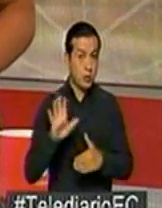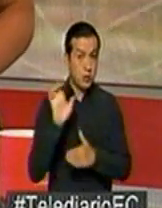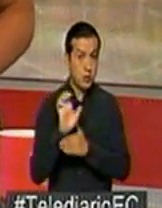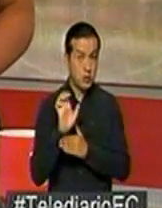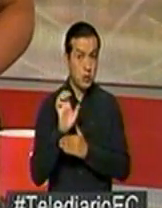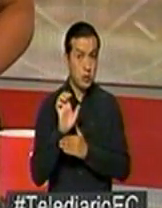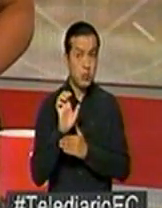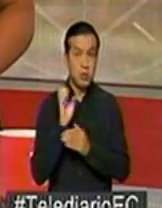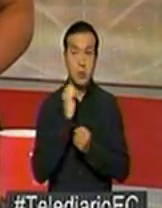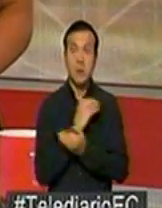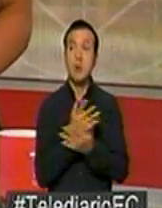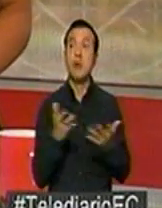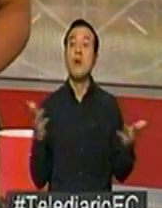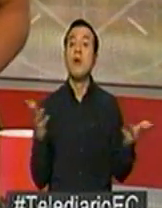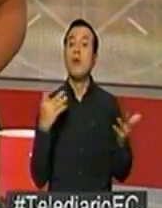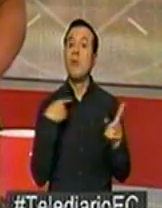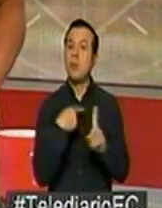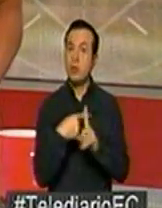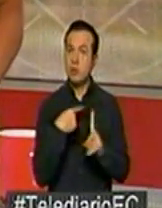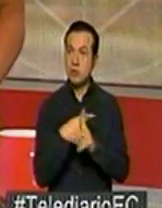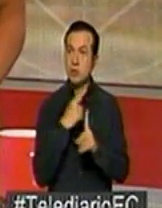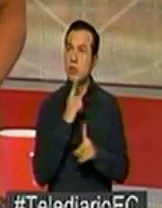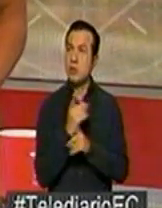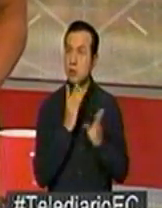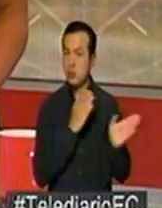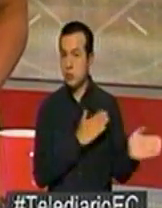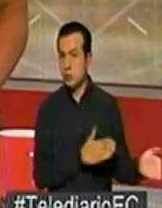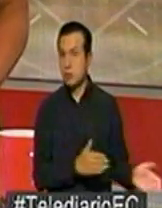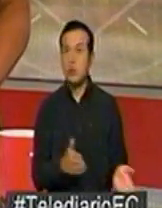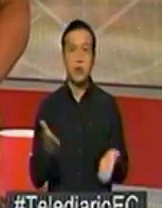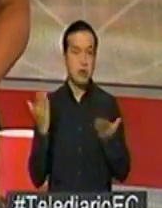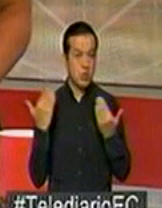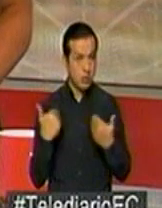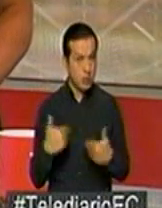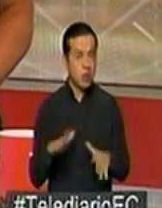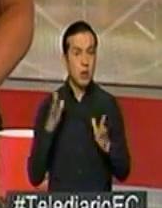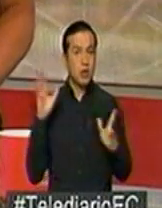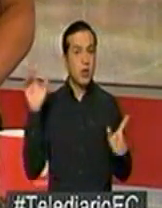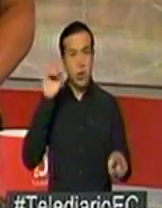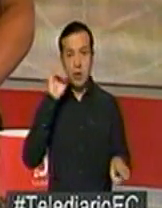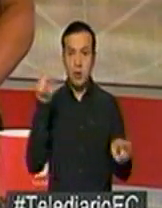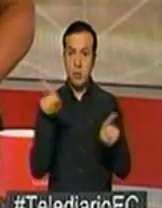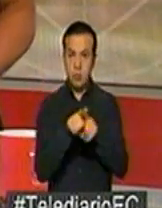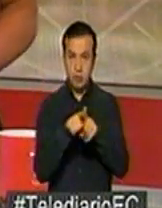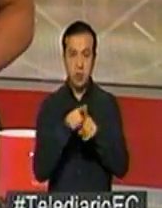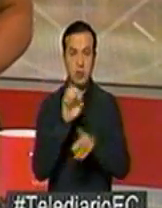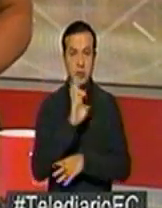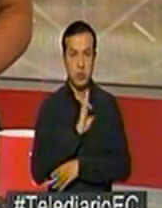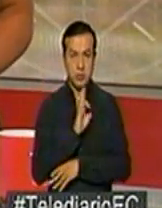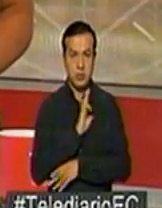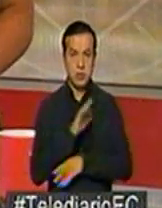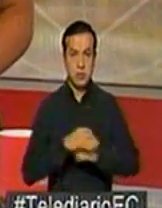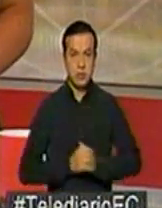Analistas consideran positivo el acercamiento al organismo multilateral con el que se alcanzó un acuerdo a nivel técnico.